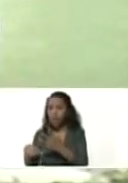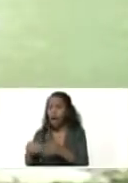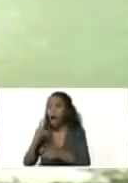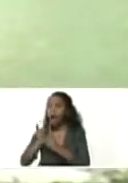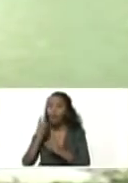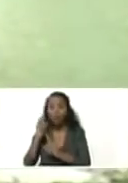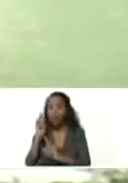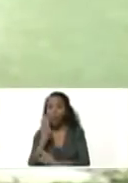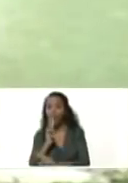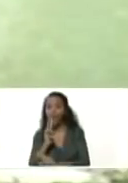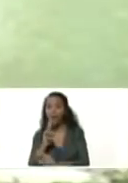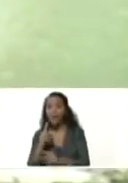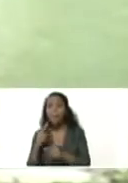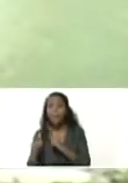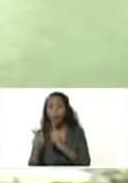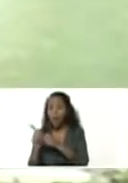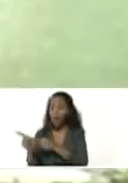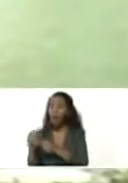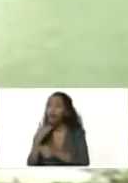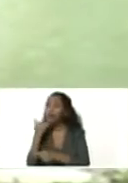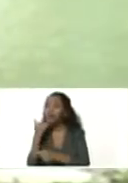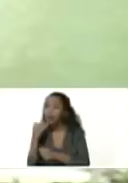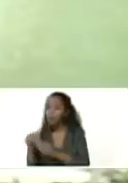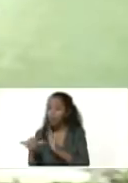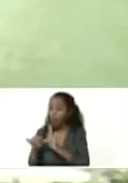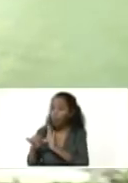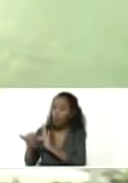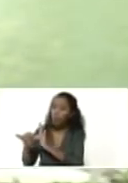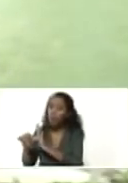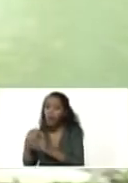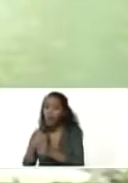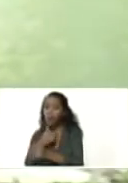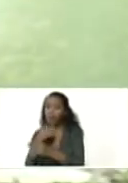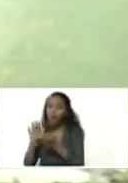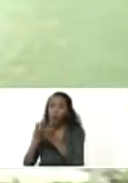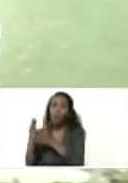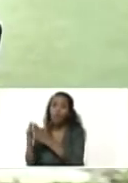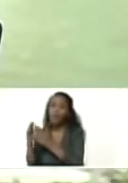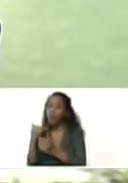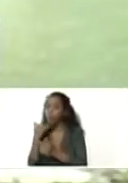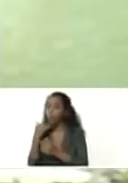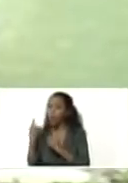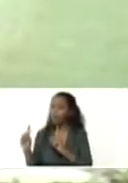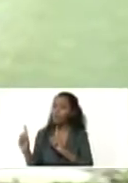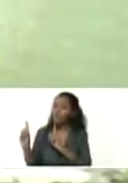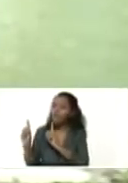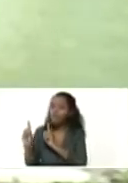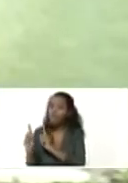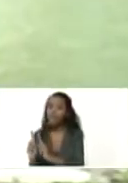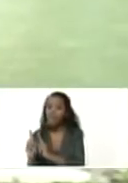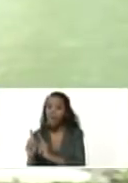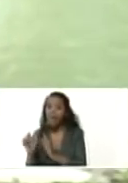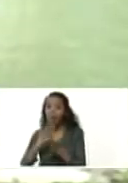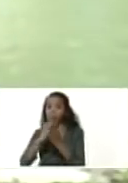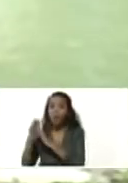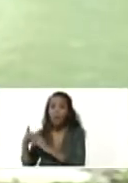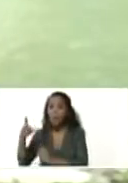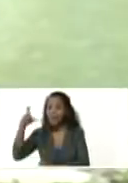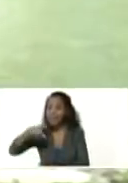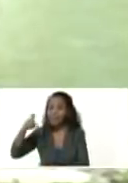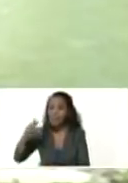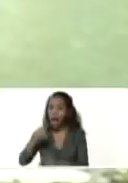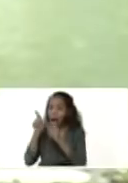ven. Esto por el acercamiento que tenemos en nuestra comunidad y sobre todo en las comunidades más necesitadas. Entonces, de allí es